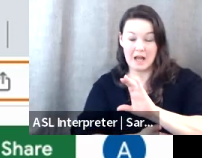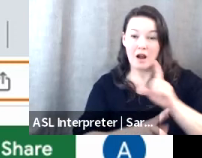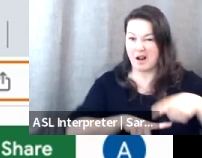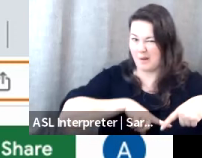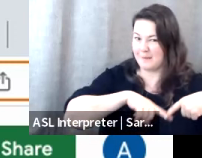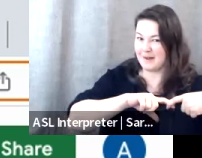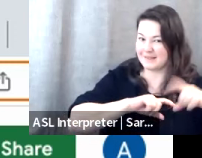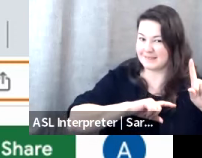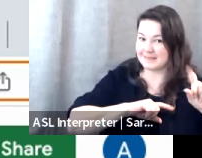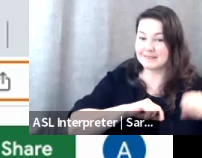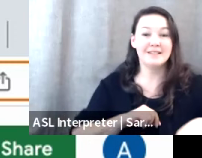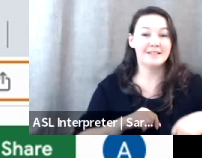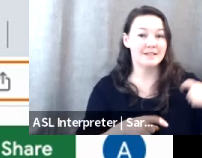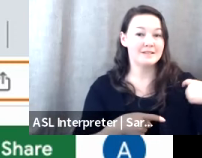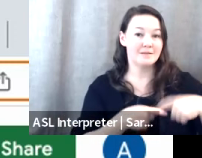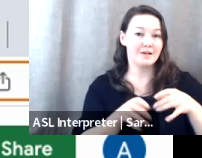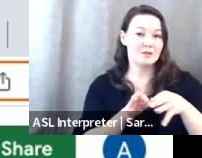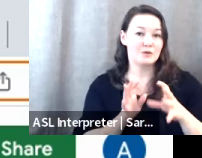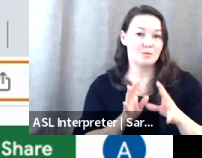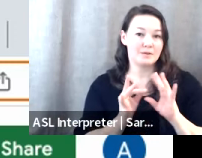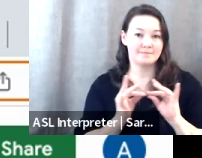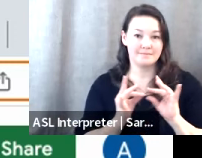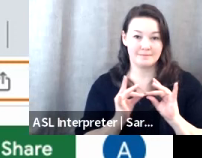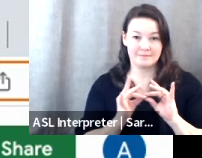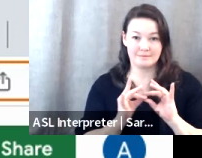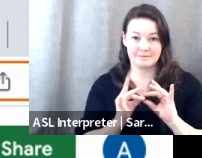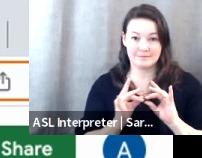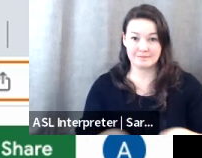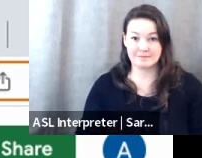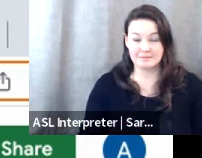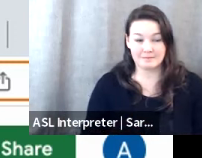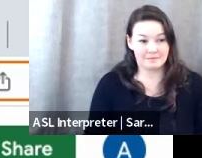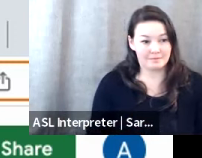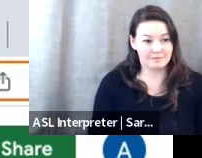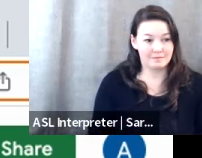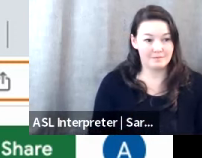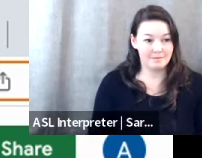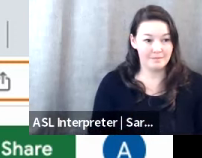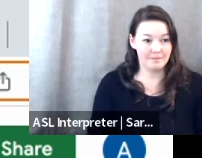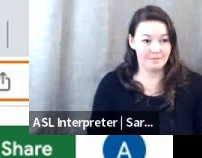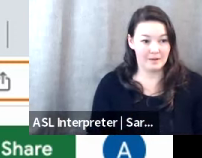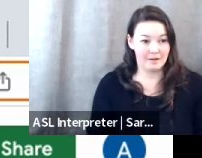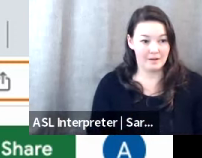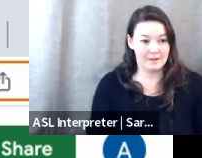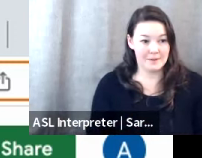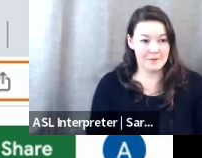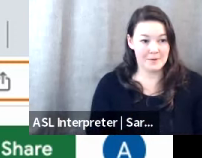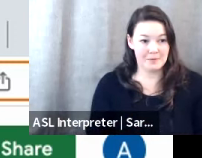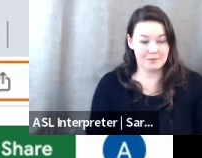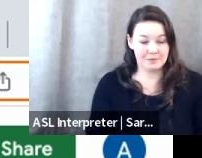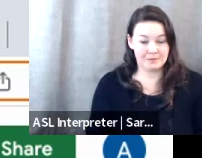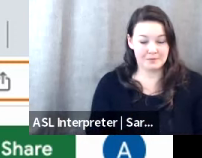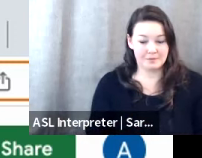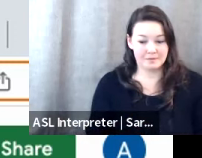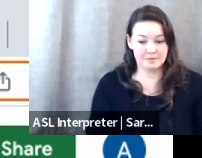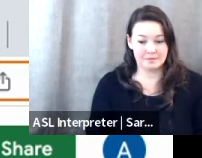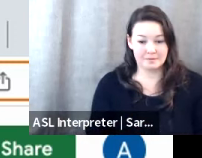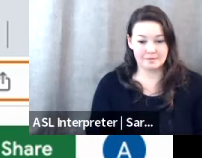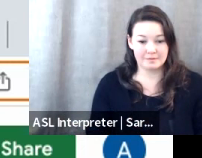Entonces, sí, un par de ideas me surgieron, o sea, se me ocurrieron, pero creo que todos estos pueden ser vinculados o